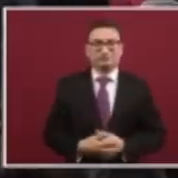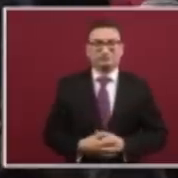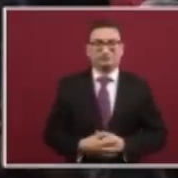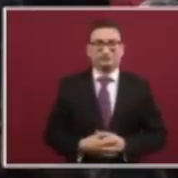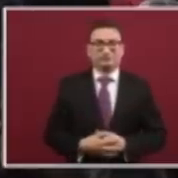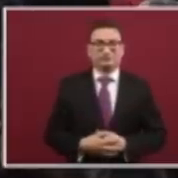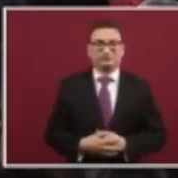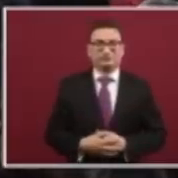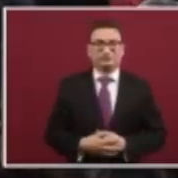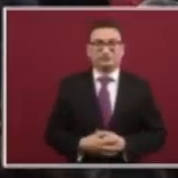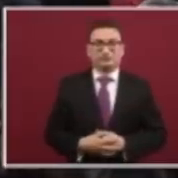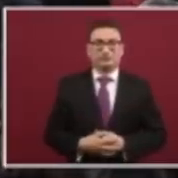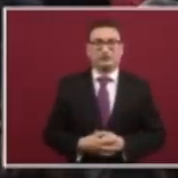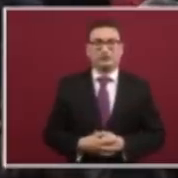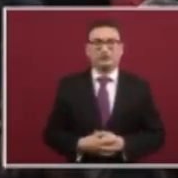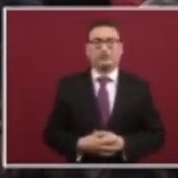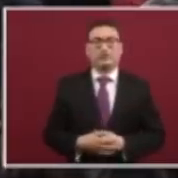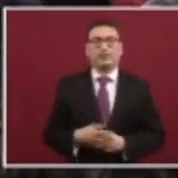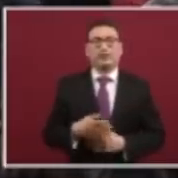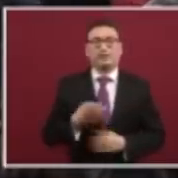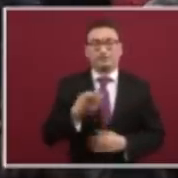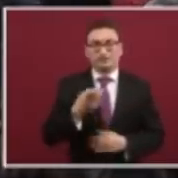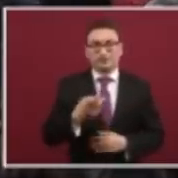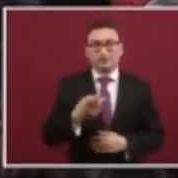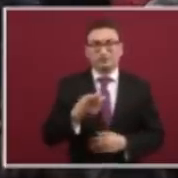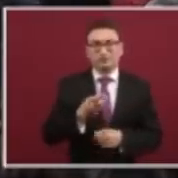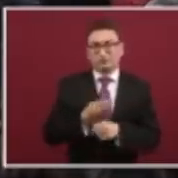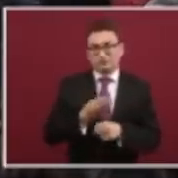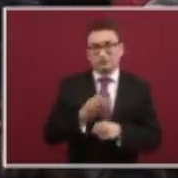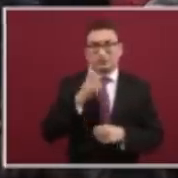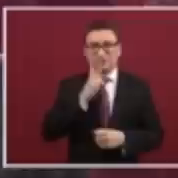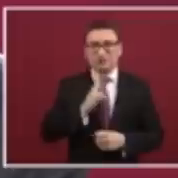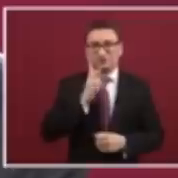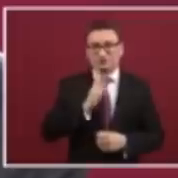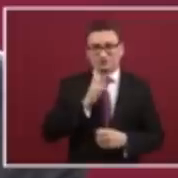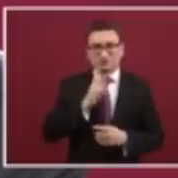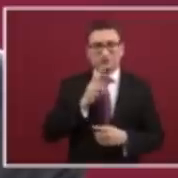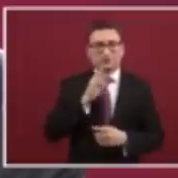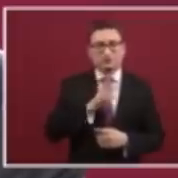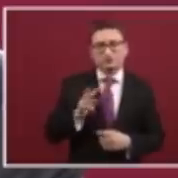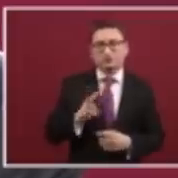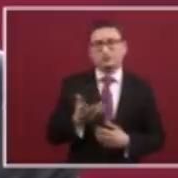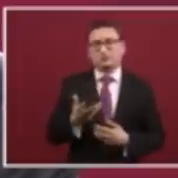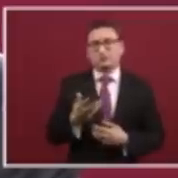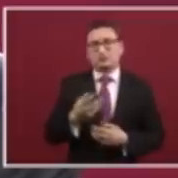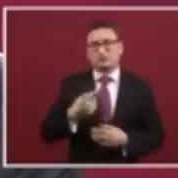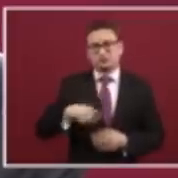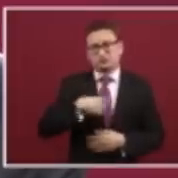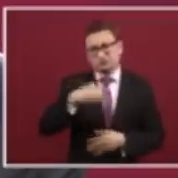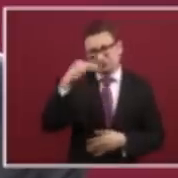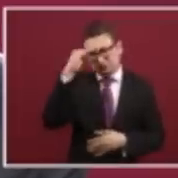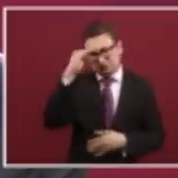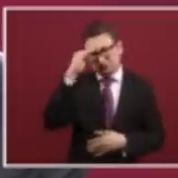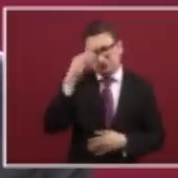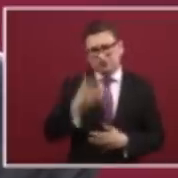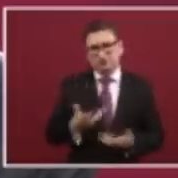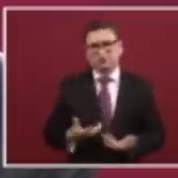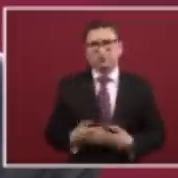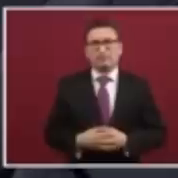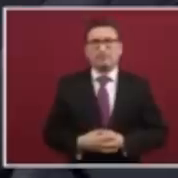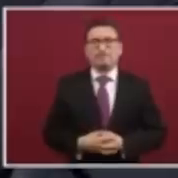se está viendo esto, o sea, y pensaban de